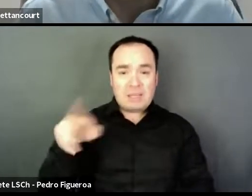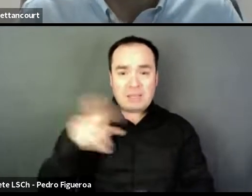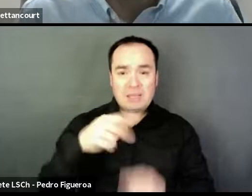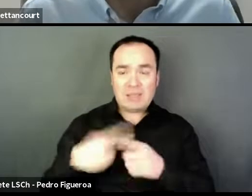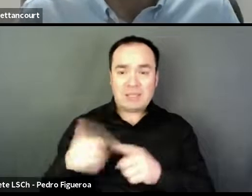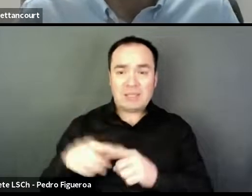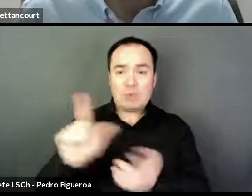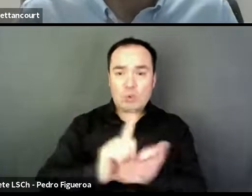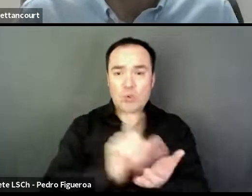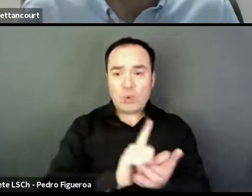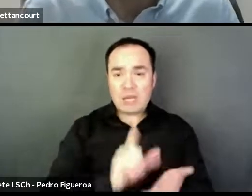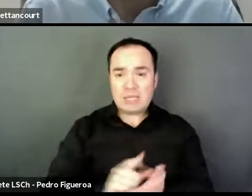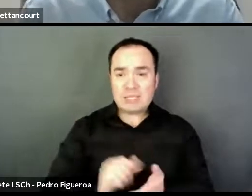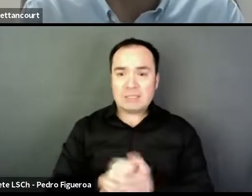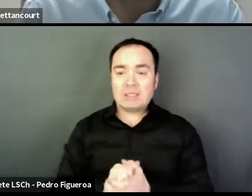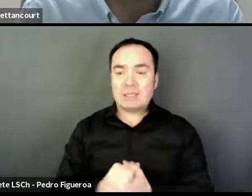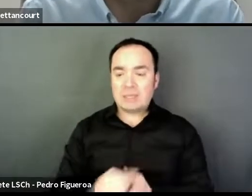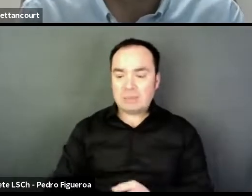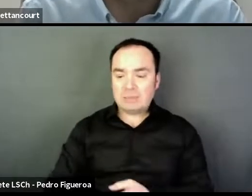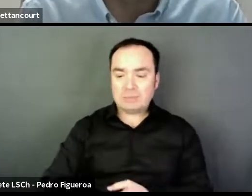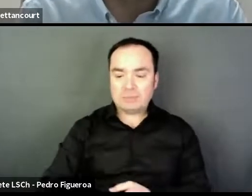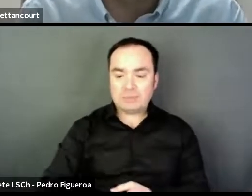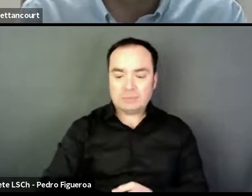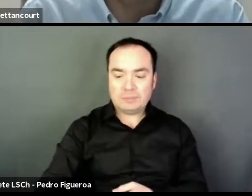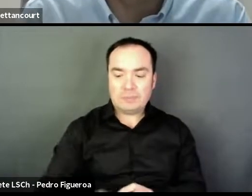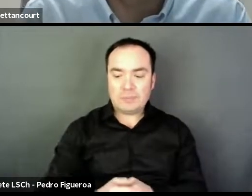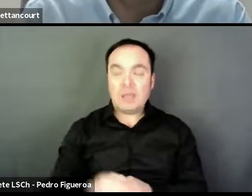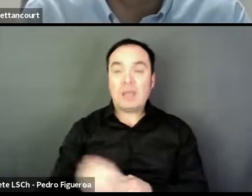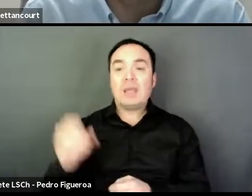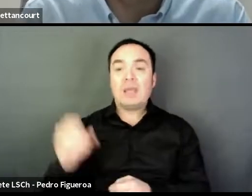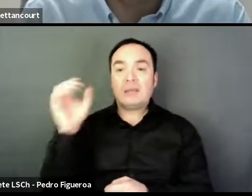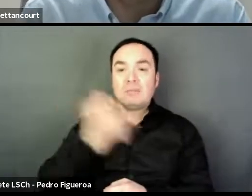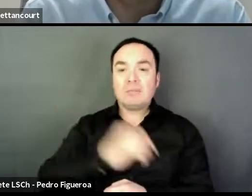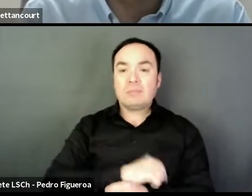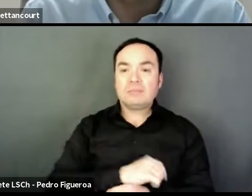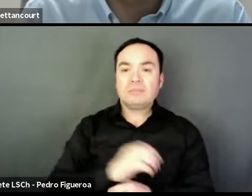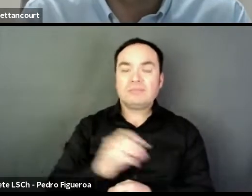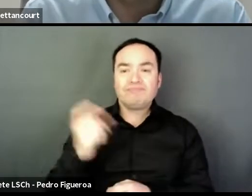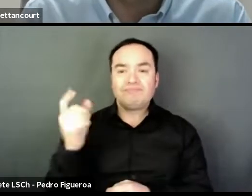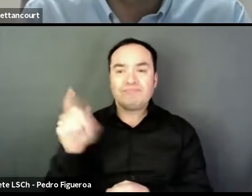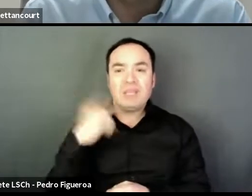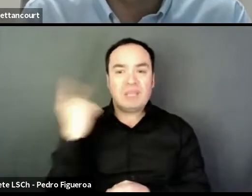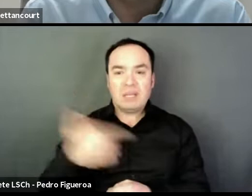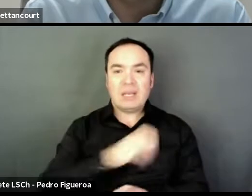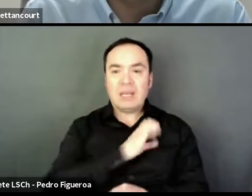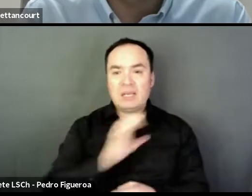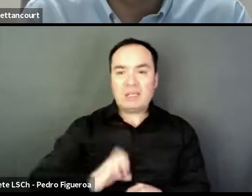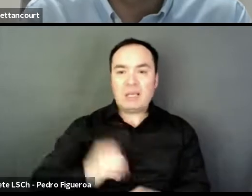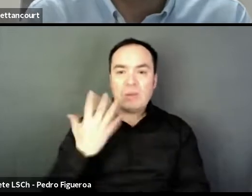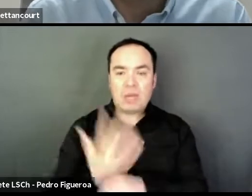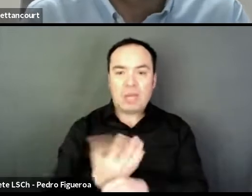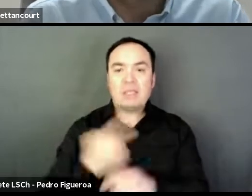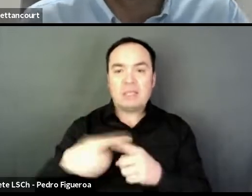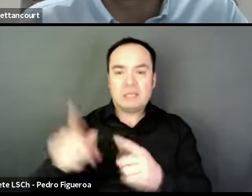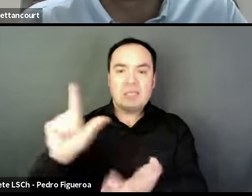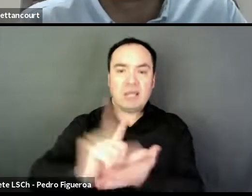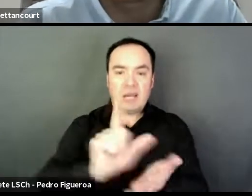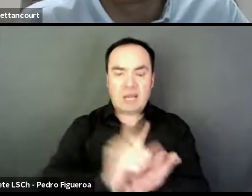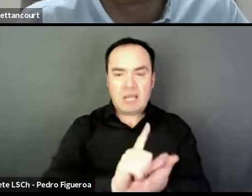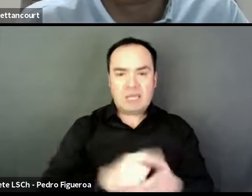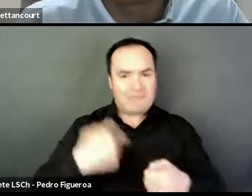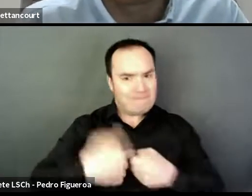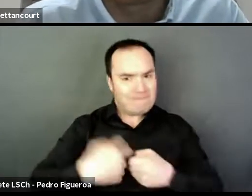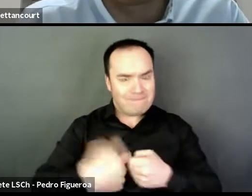que en general el estado tiene leyes que son que lo hacen más rígido o adverso al riesgo